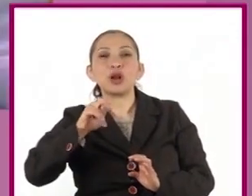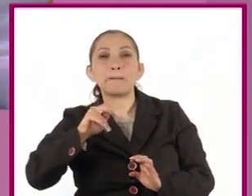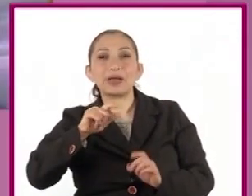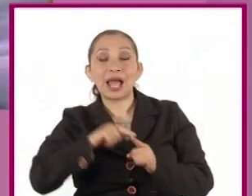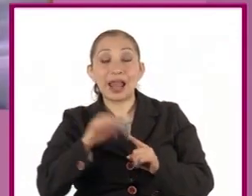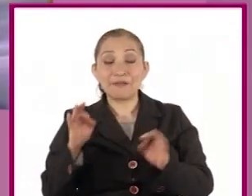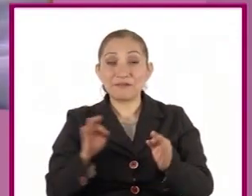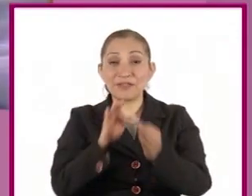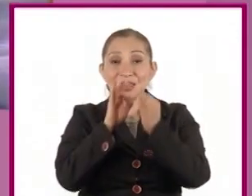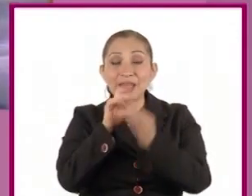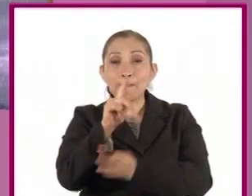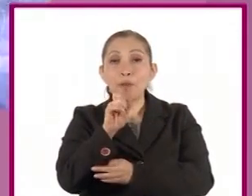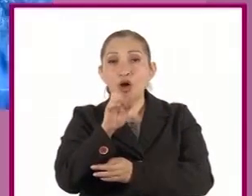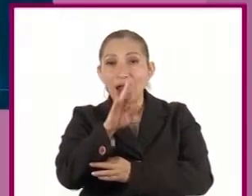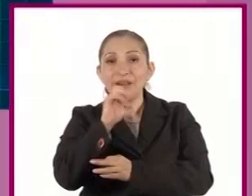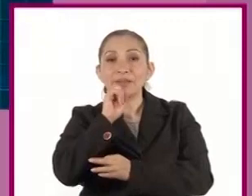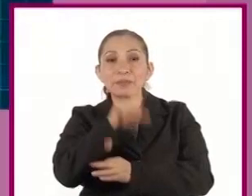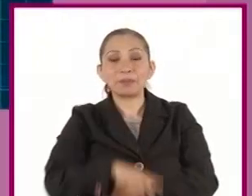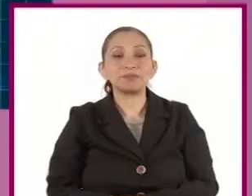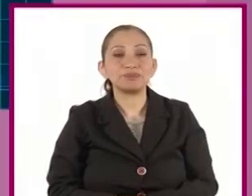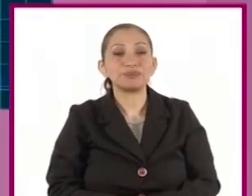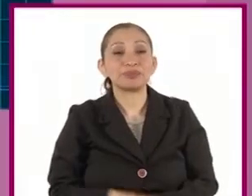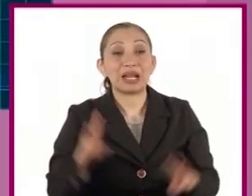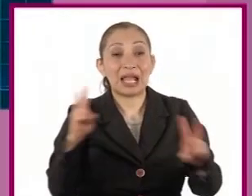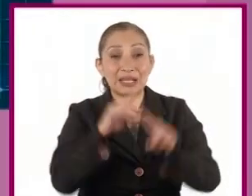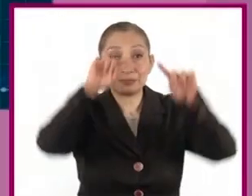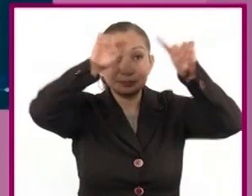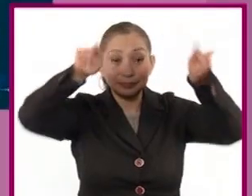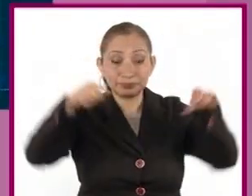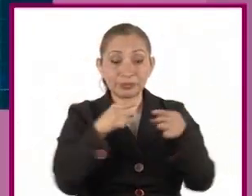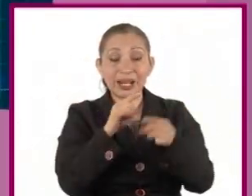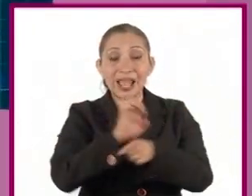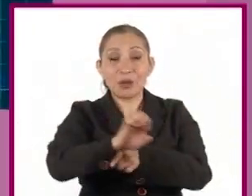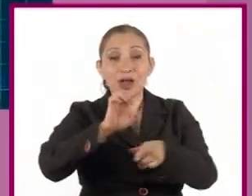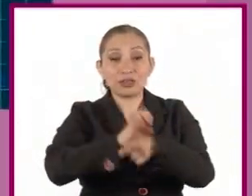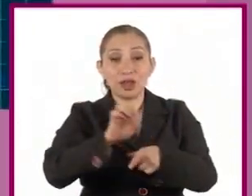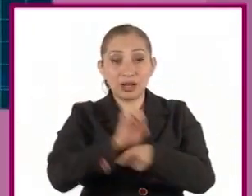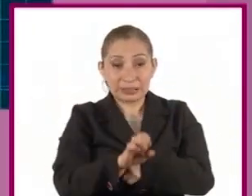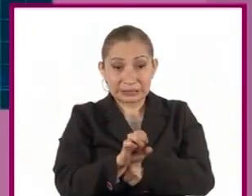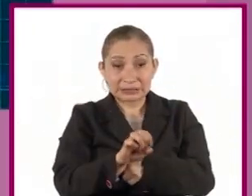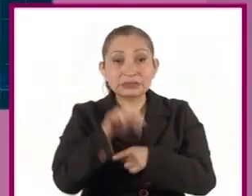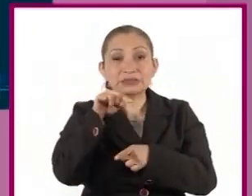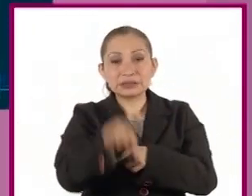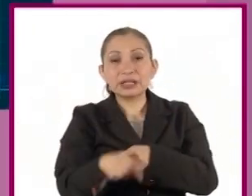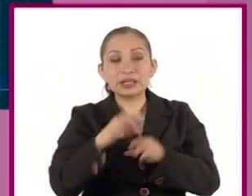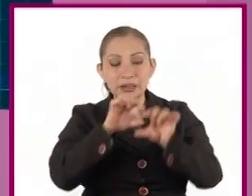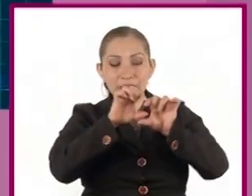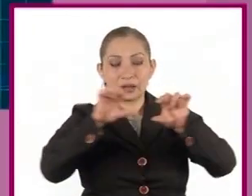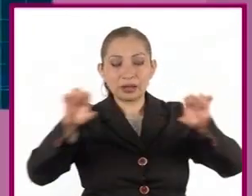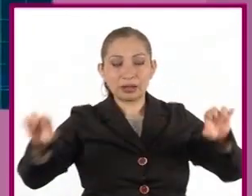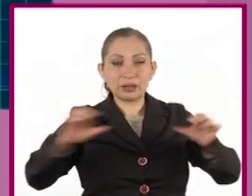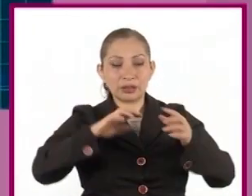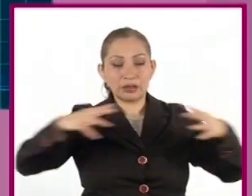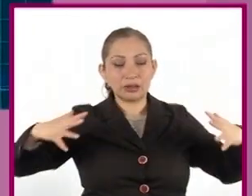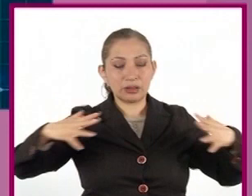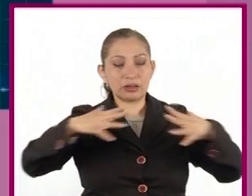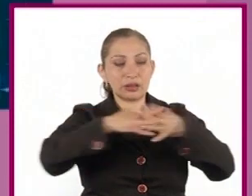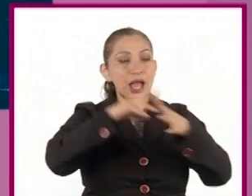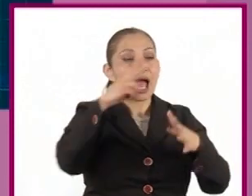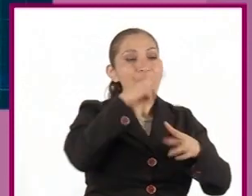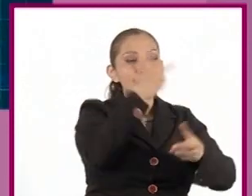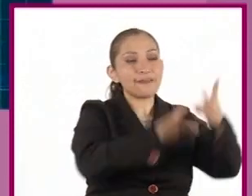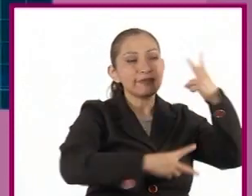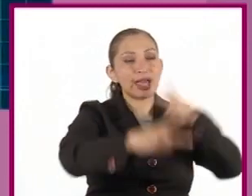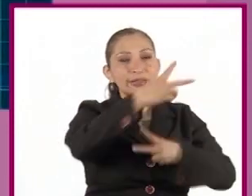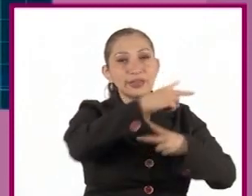los frentes polares. Las corrientes ascendentes ecuatoriales o calmas ecuatoriales se forman por la convergencia de los aires que vienen